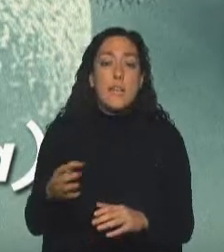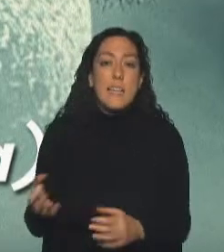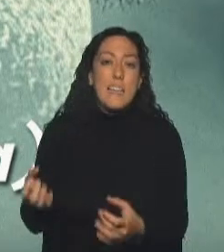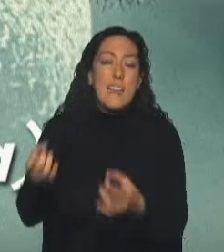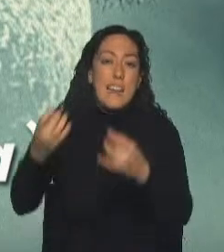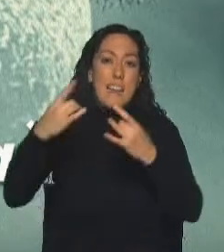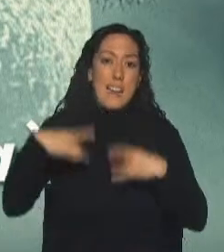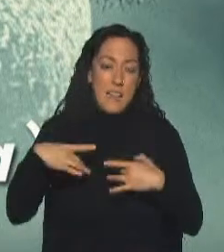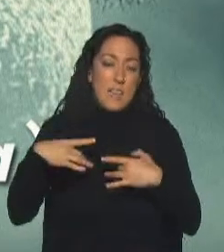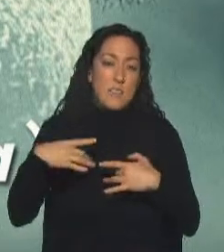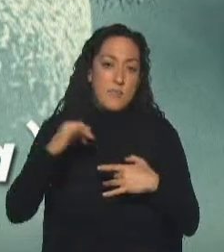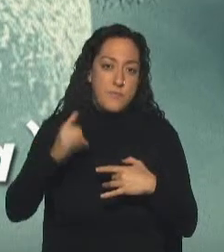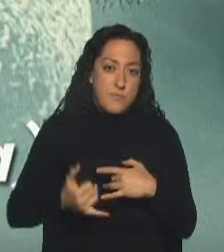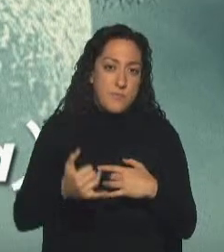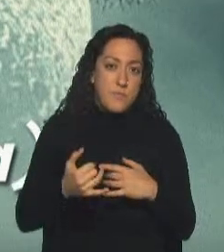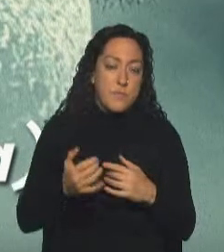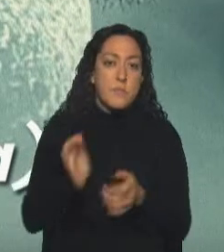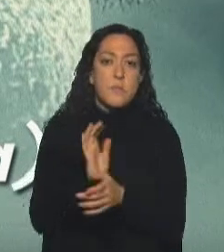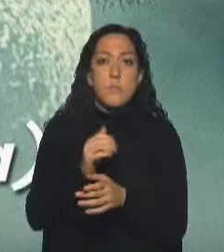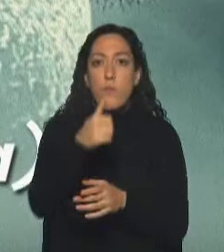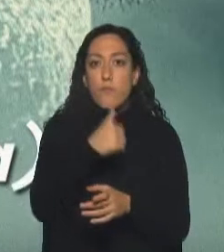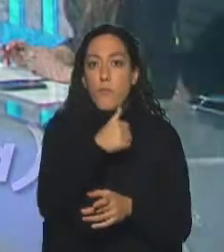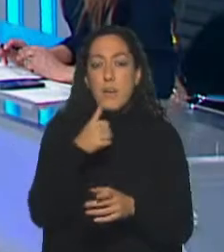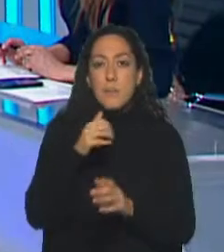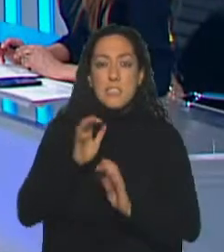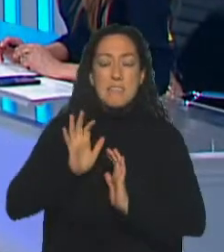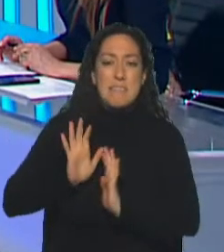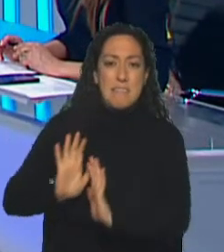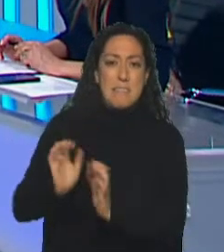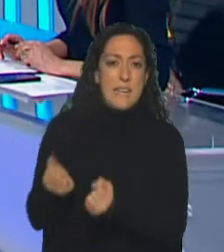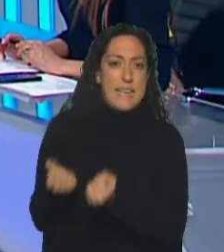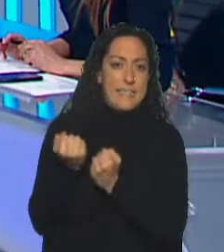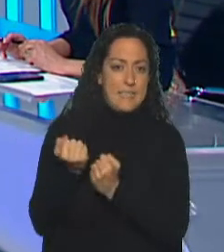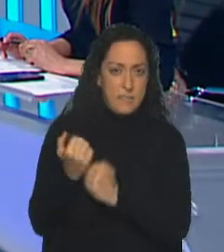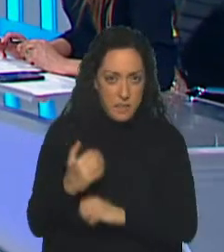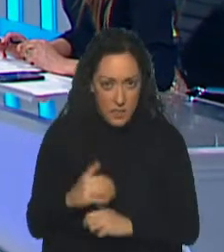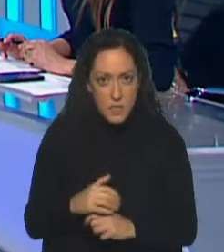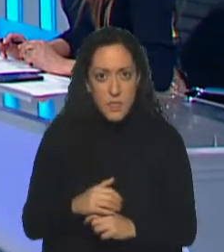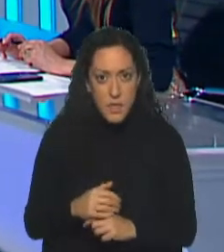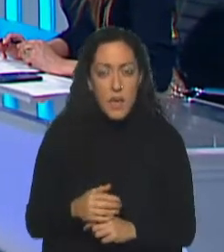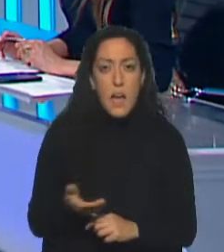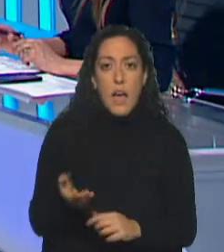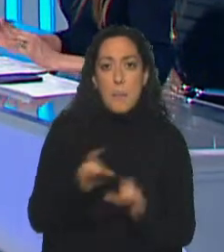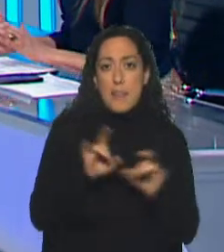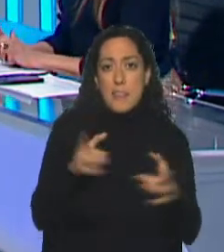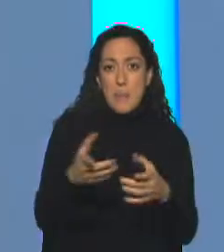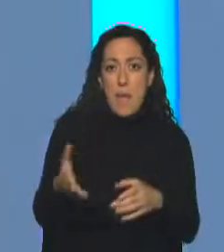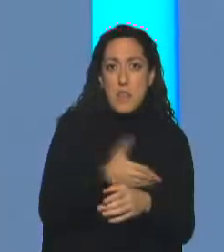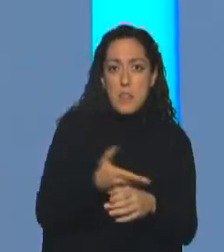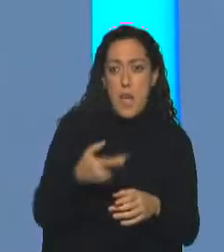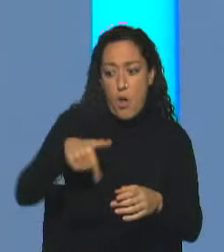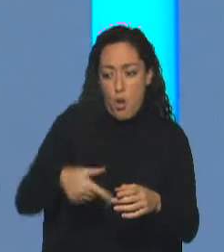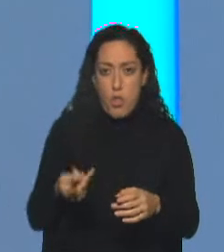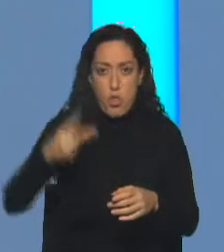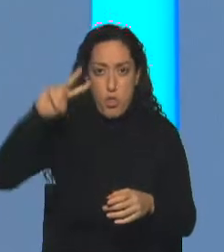que es resistente a los fármacos Y esto es el doble de lo que ocurría antes de la pandemia esto es cuando hablamos de